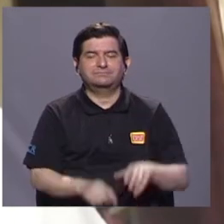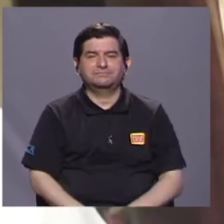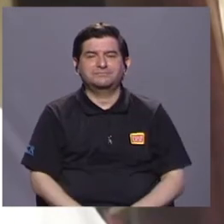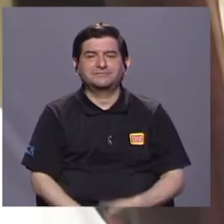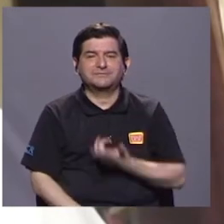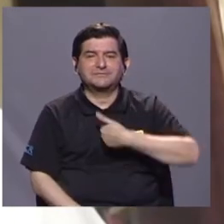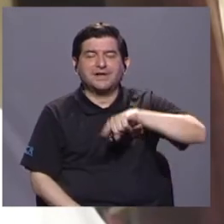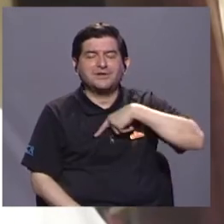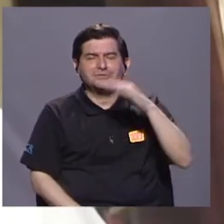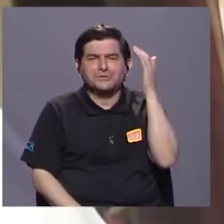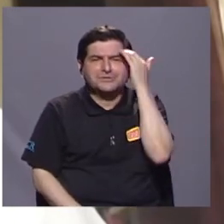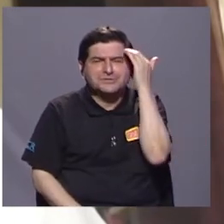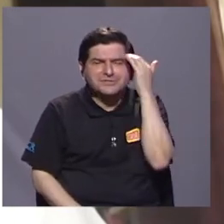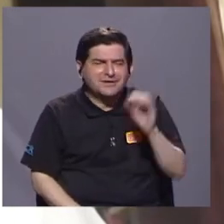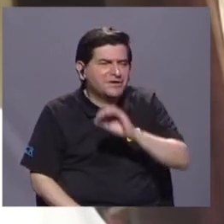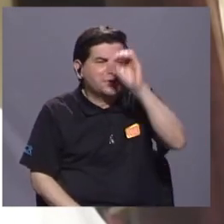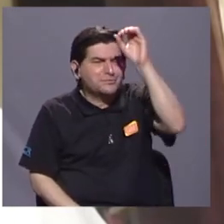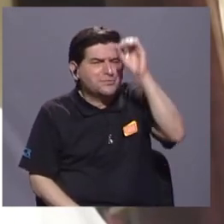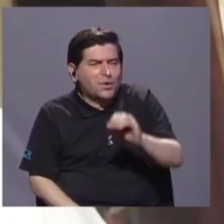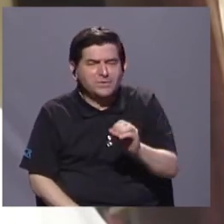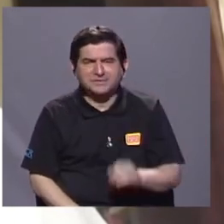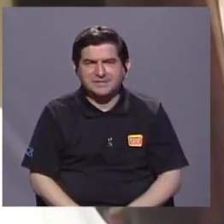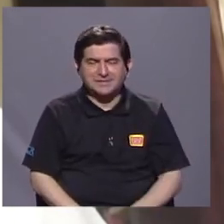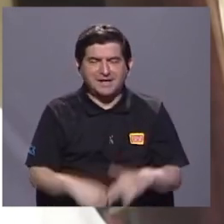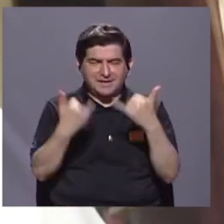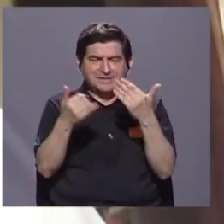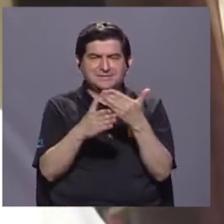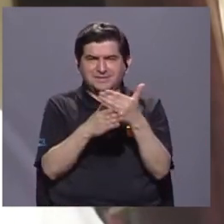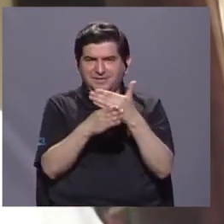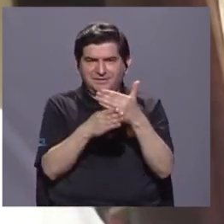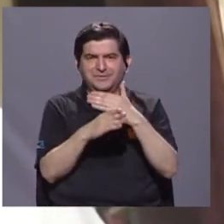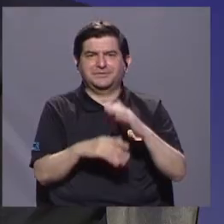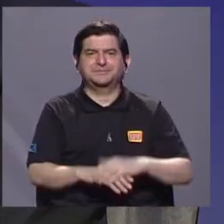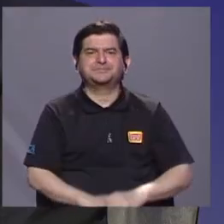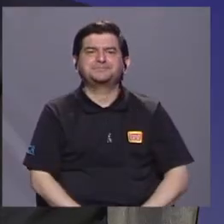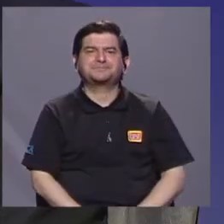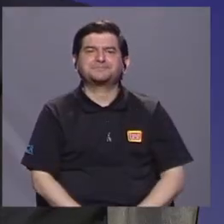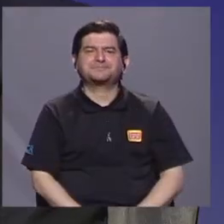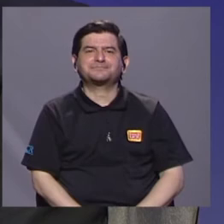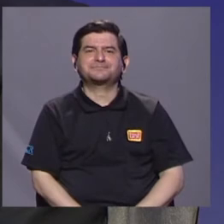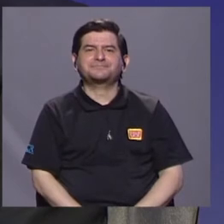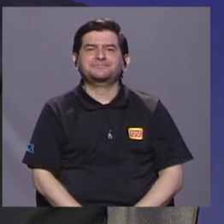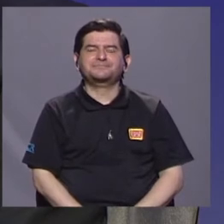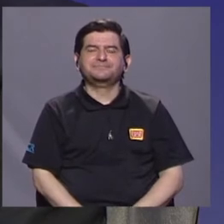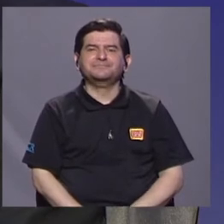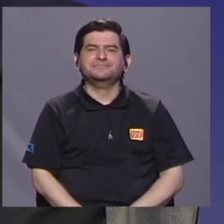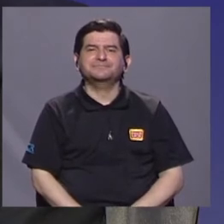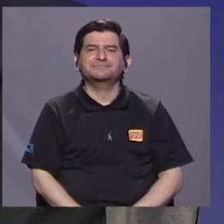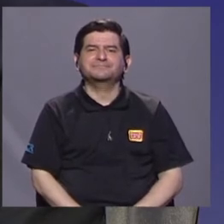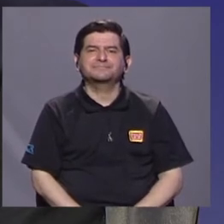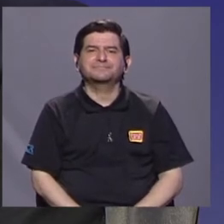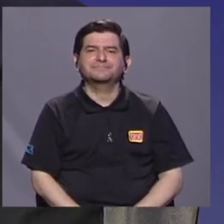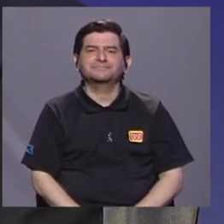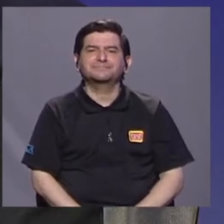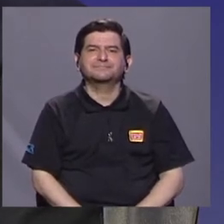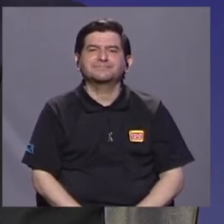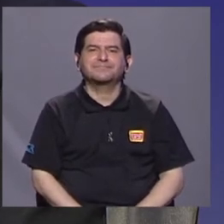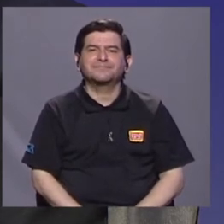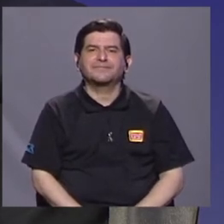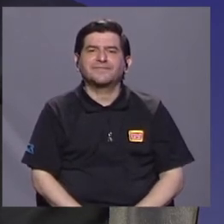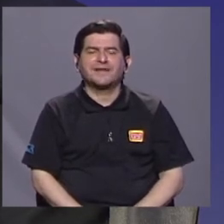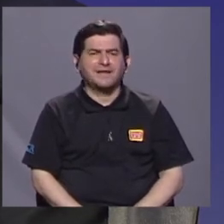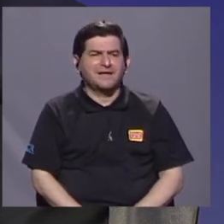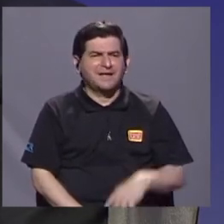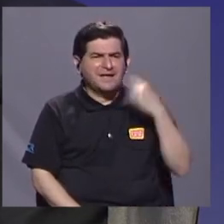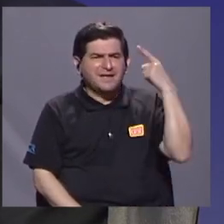obtener estas cifras o estos porcentajes que les estoy compartiendo el día de hoy. ¿Por qué no sigue estas